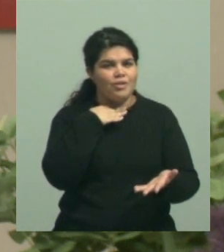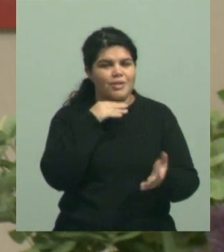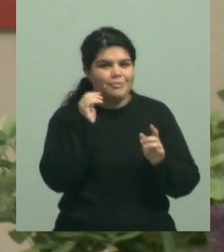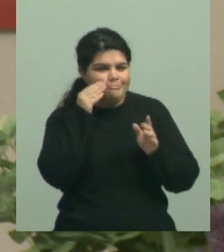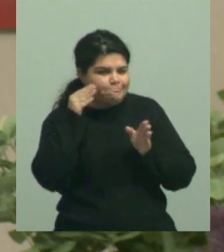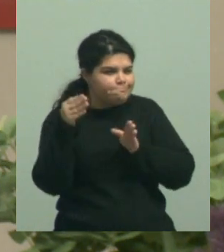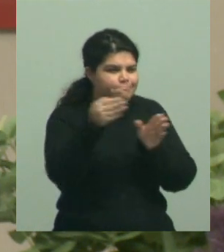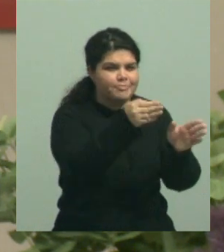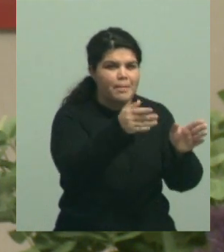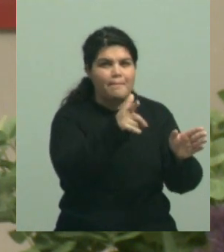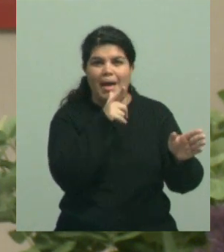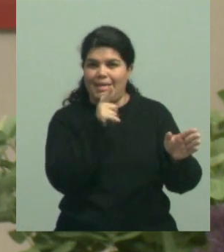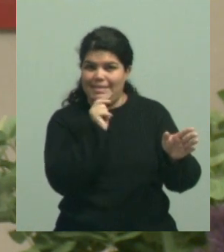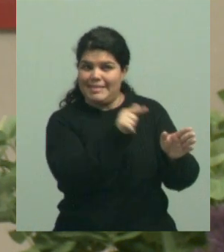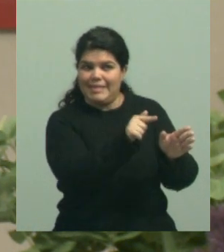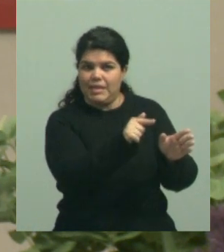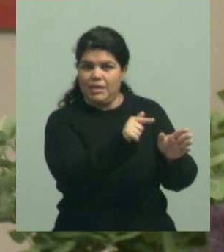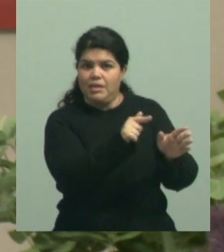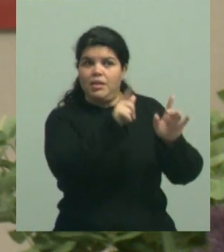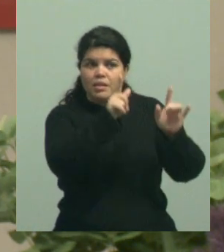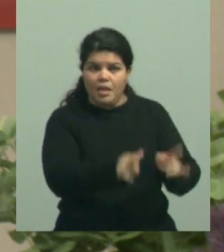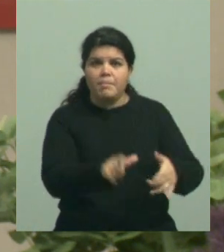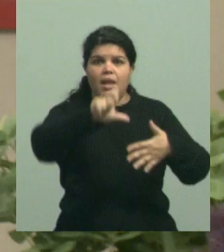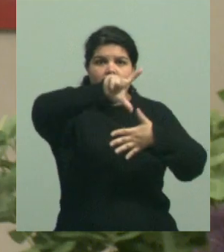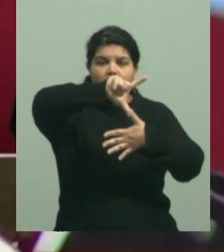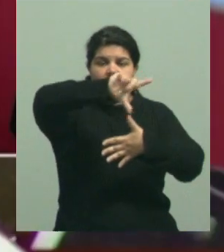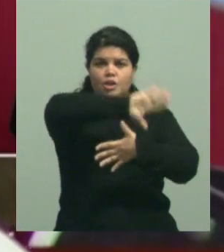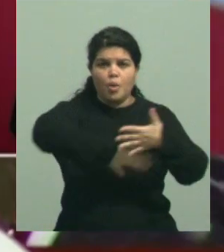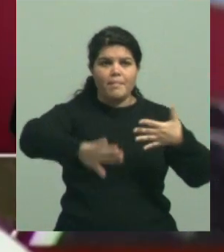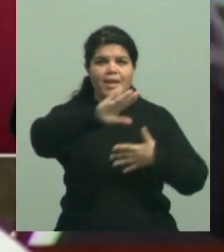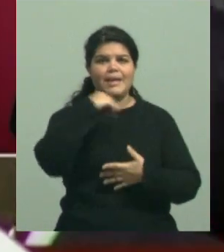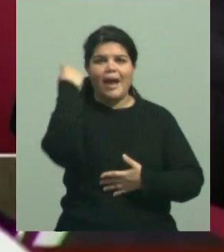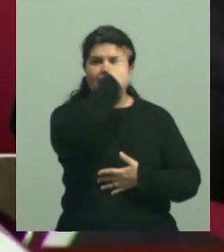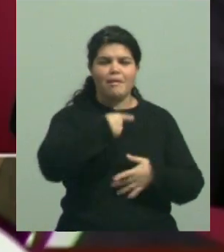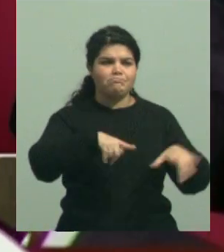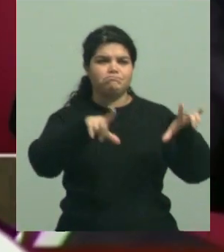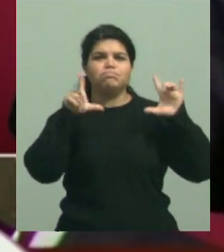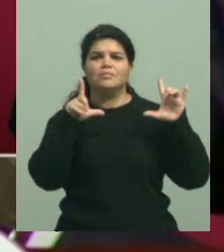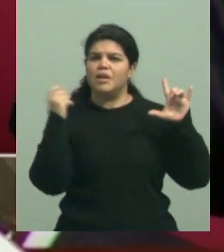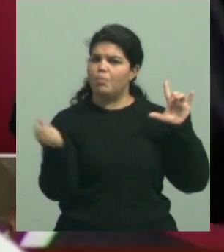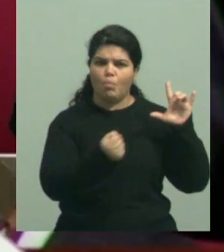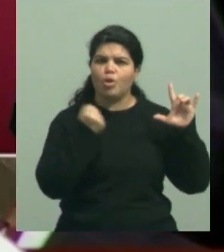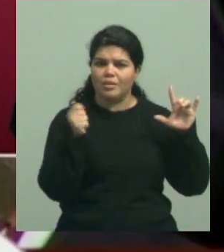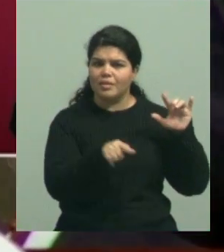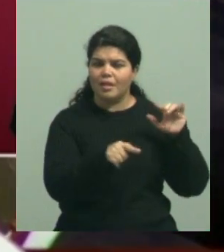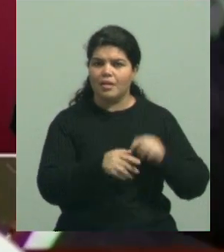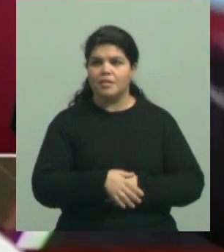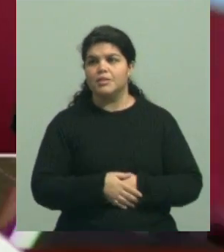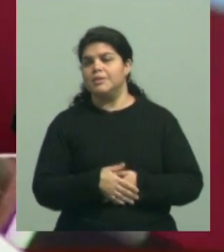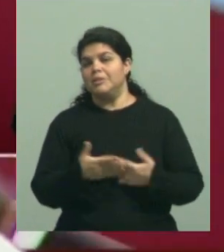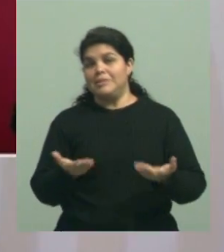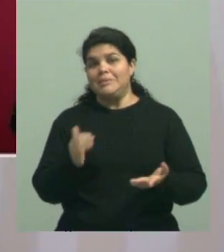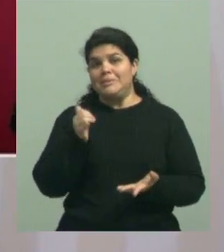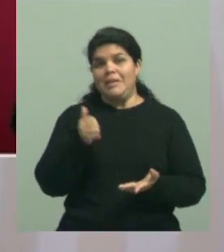ha convertido en una figura importante para Latinoamérica, ¿no? Sin duda lo que planteas es clave. De hecho, si bien en parte es un enigma,